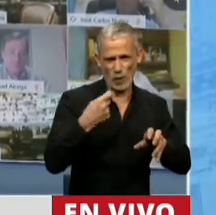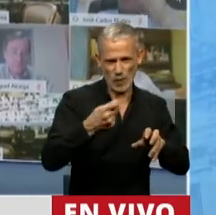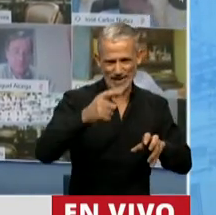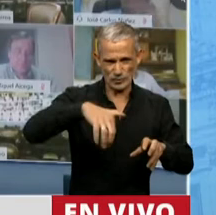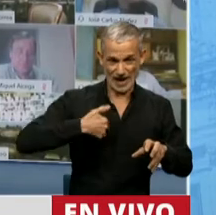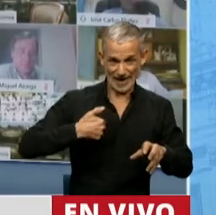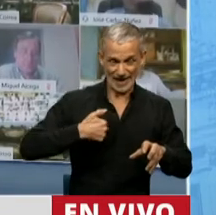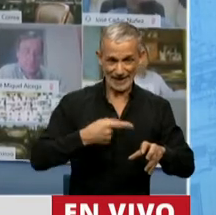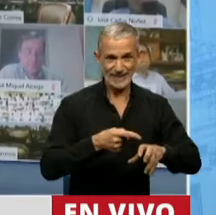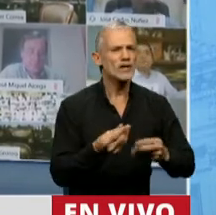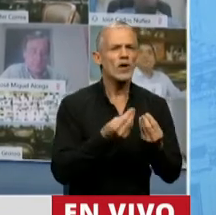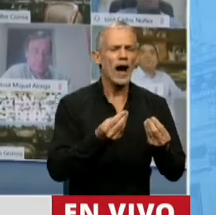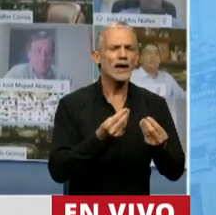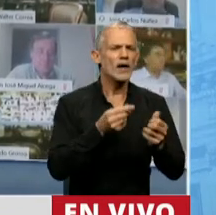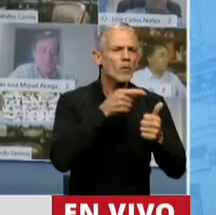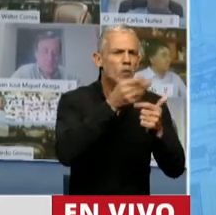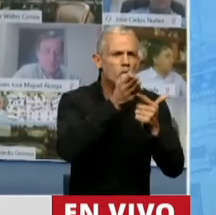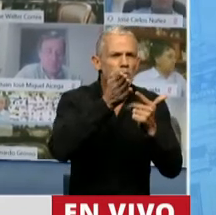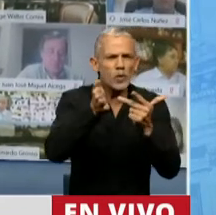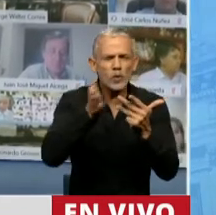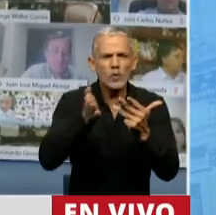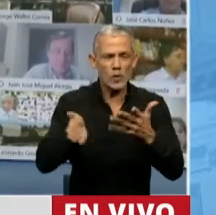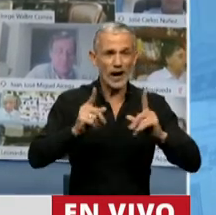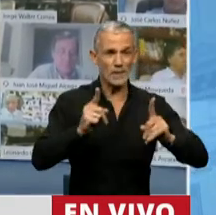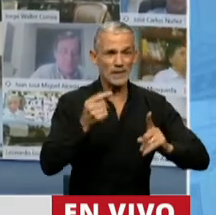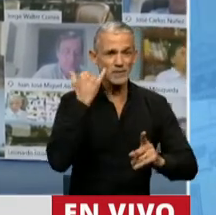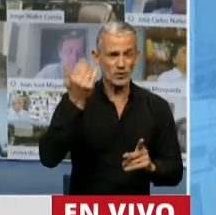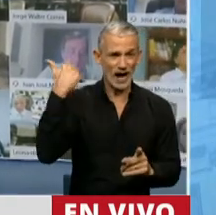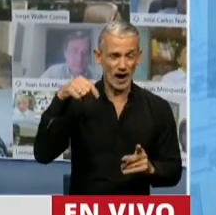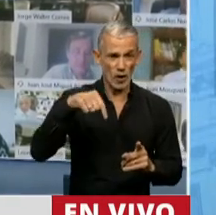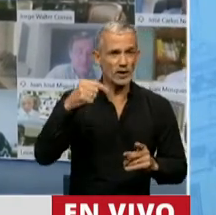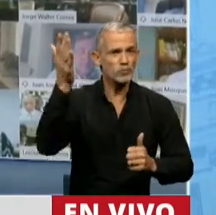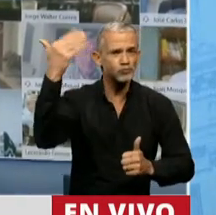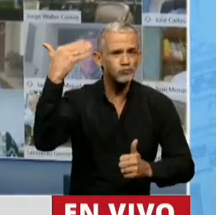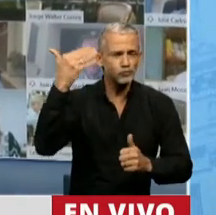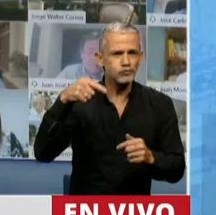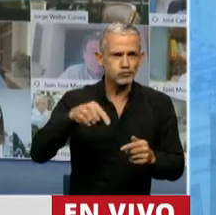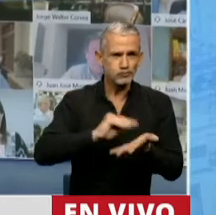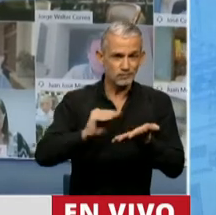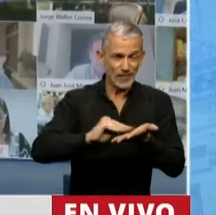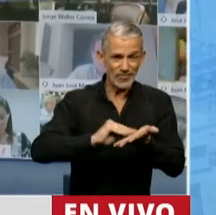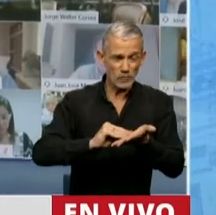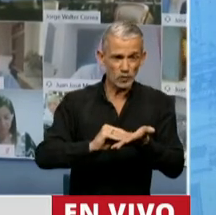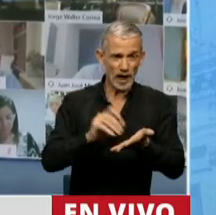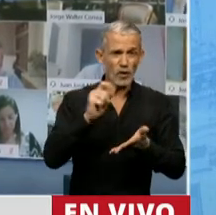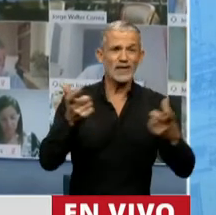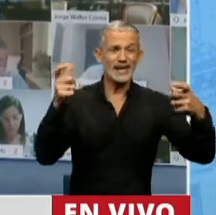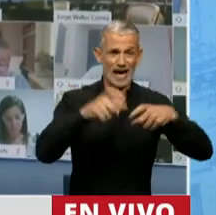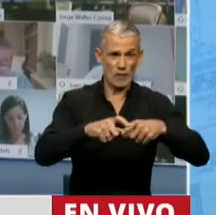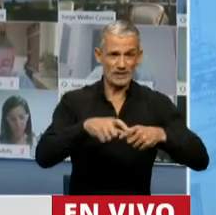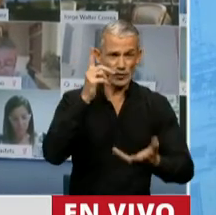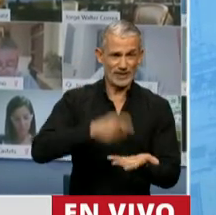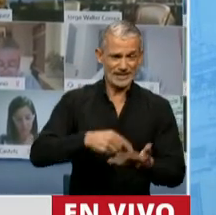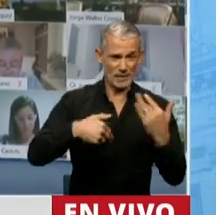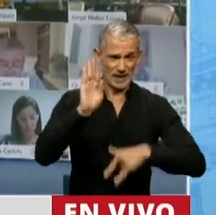Y tiene varias aristas, como se encargó de destacarlo hoy en su exposición el miembro informante de la comisión del